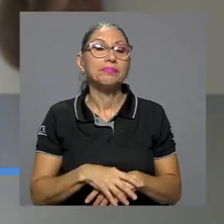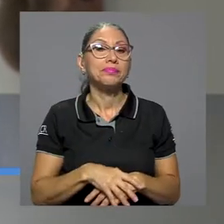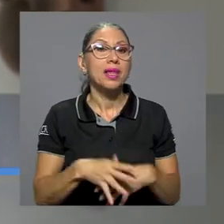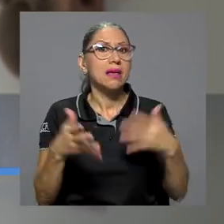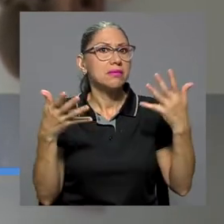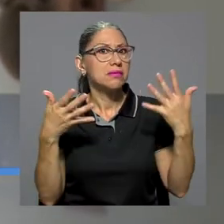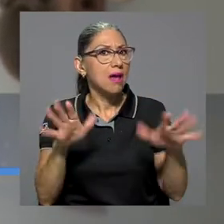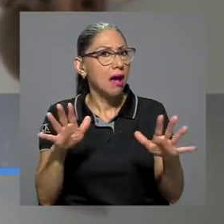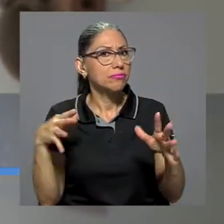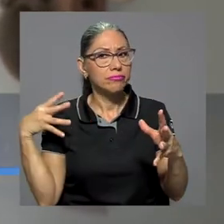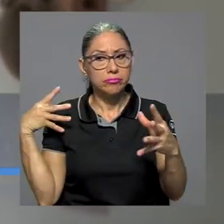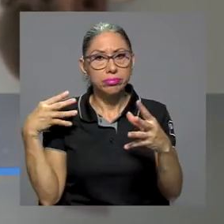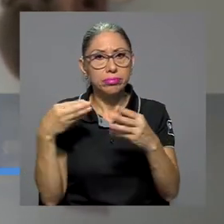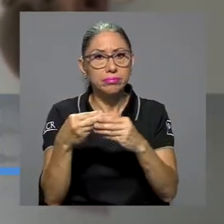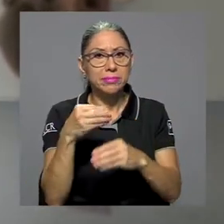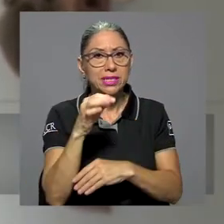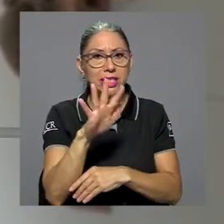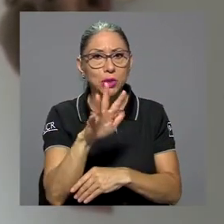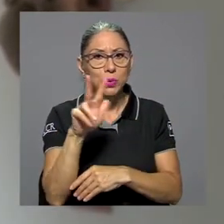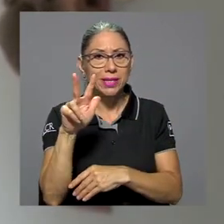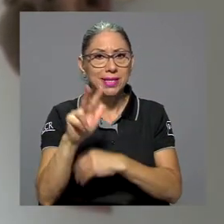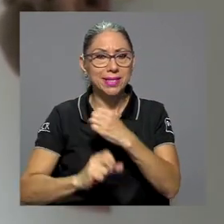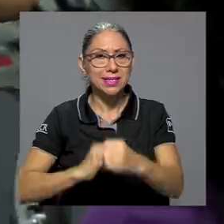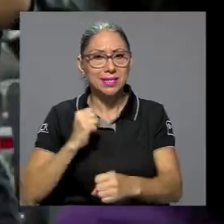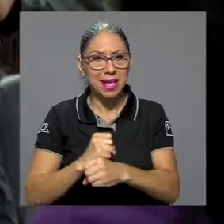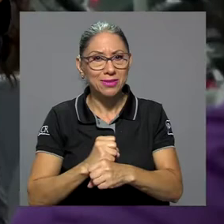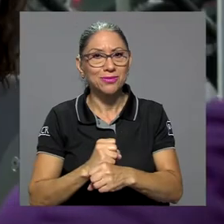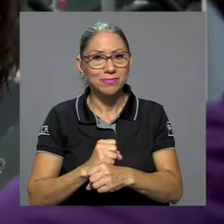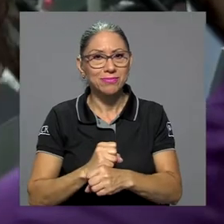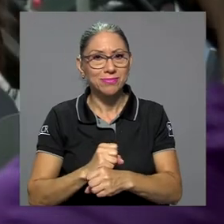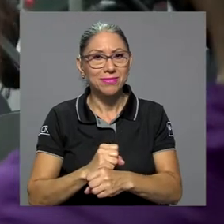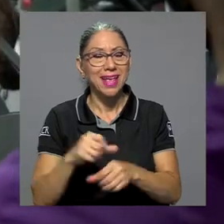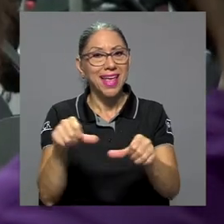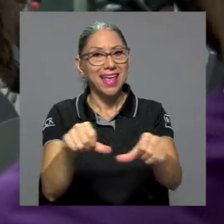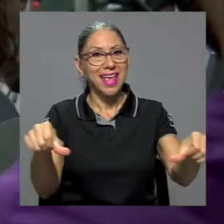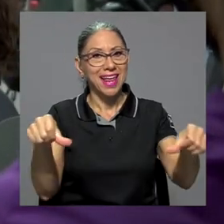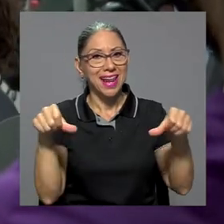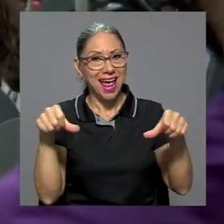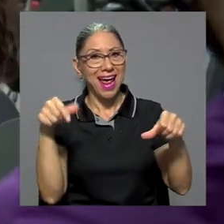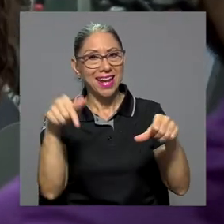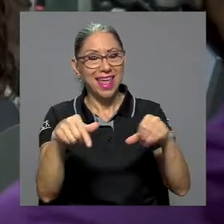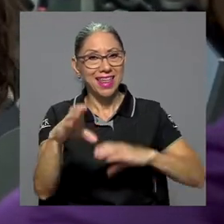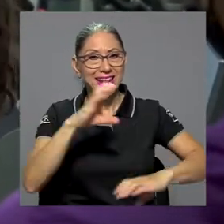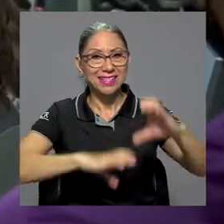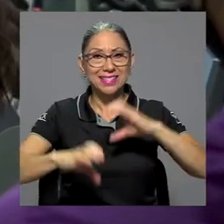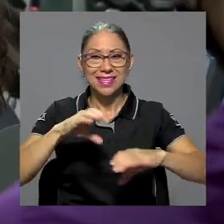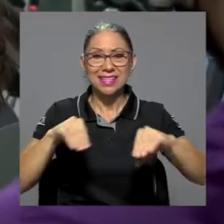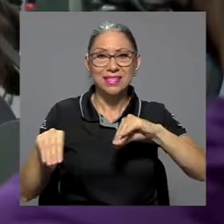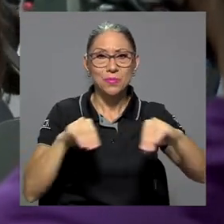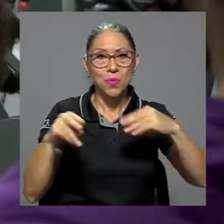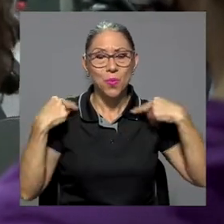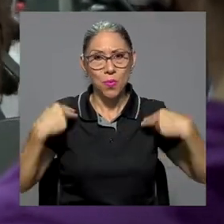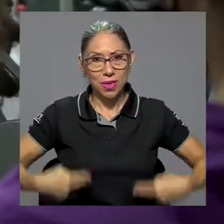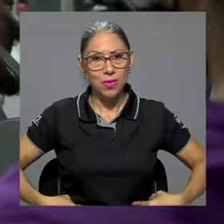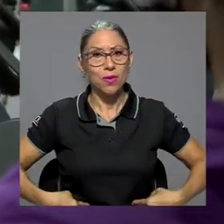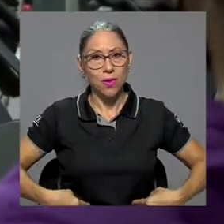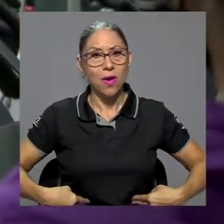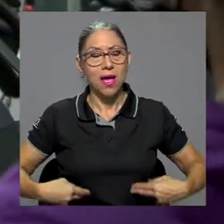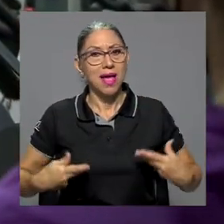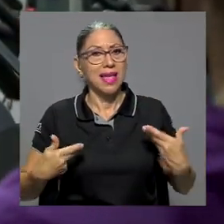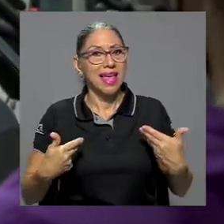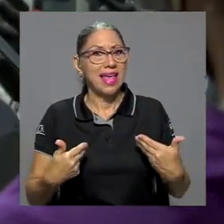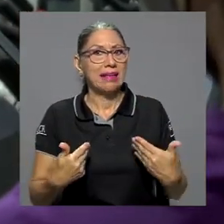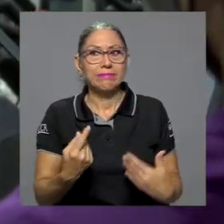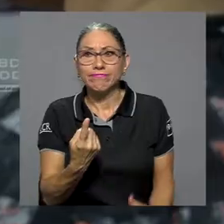1979 y ya son 53 años de eso que el área en las ciencias del movimiento humano tiene